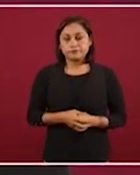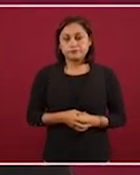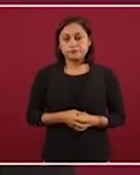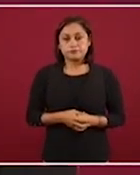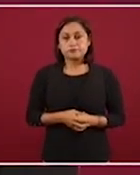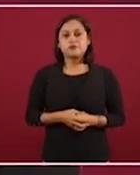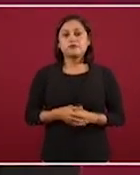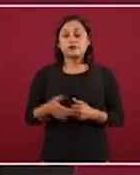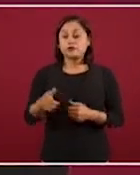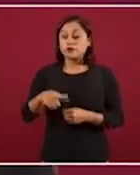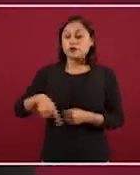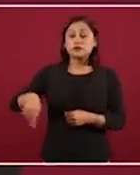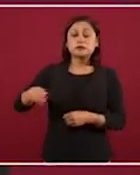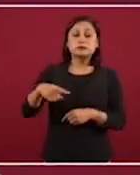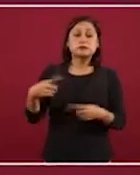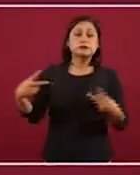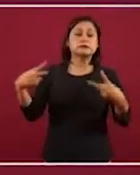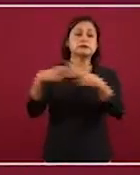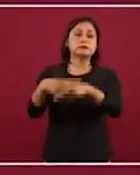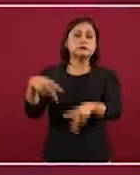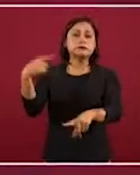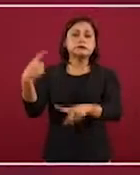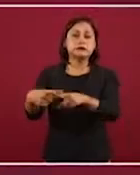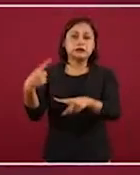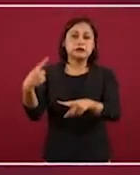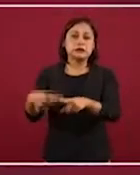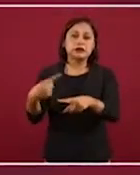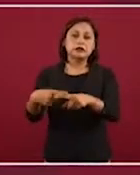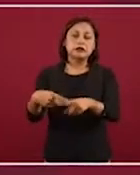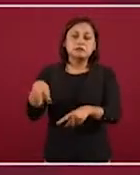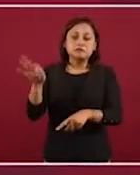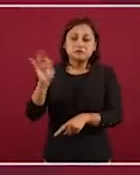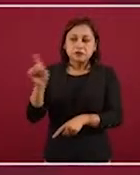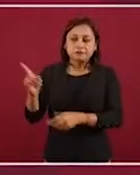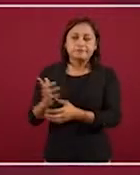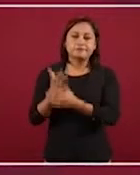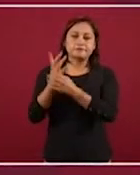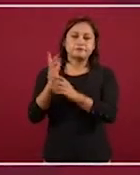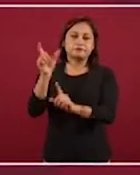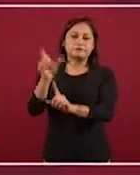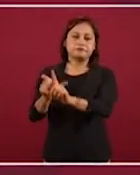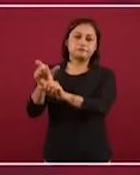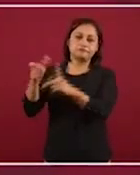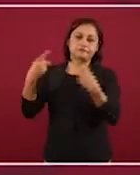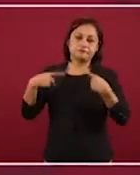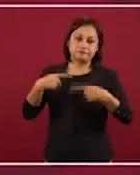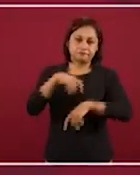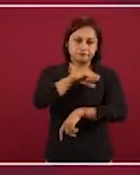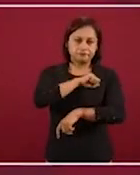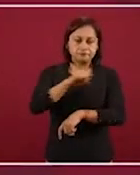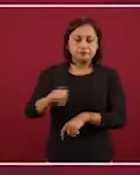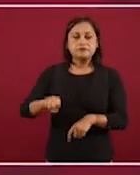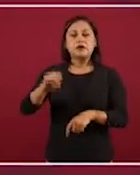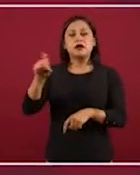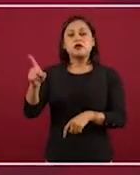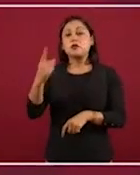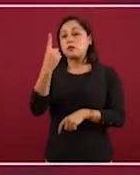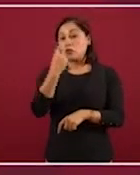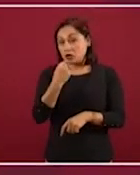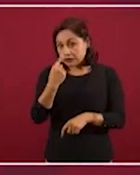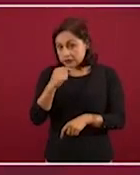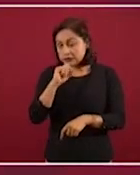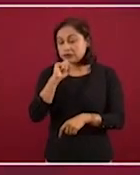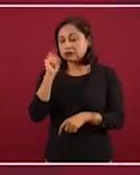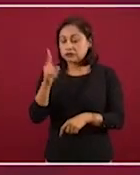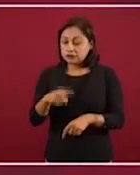Presuntos delincuentes, policías y también dos